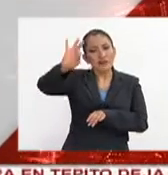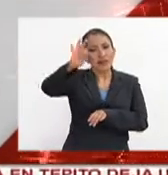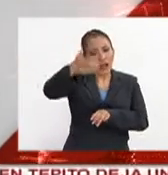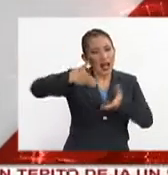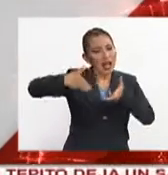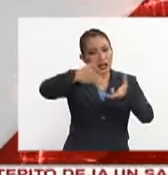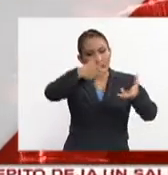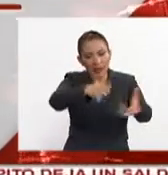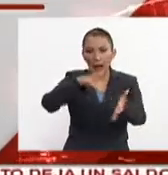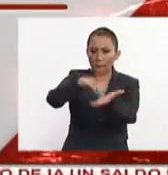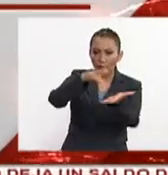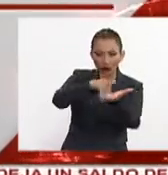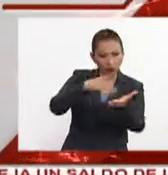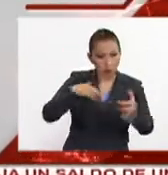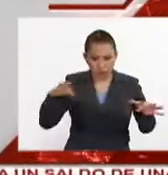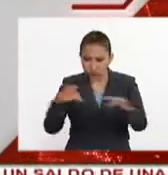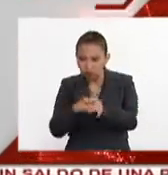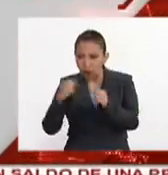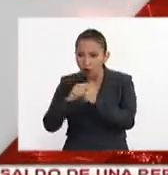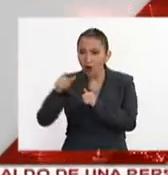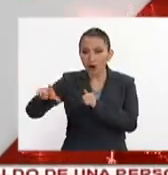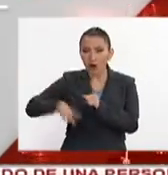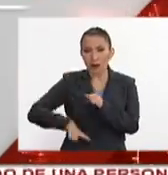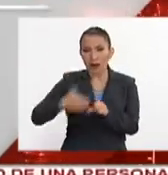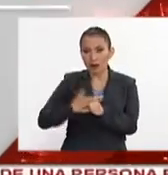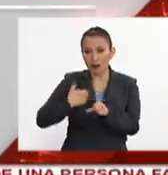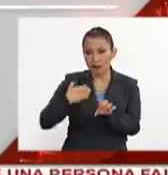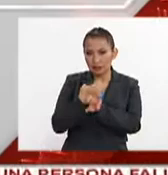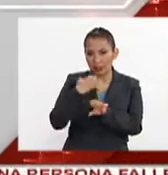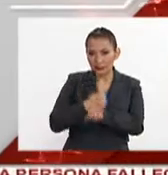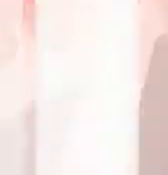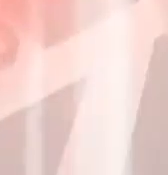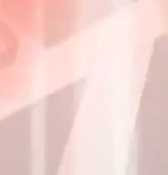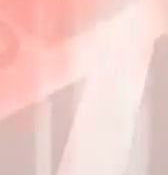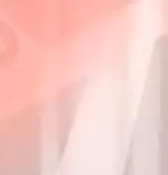en las carreteras en apoyo y coordinación con el gobernador del estado.